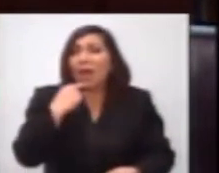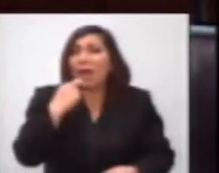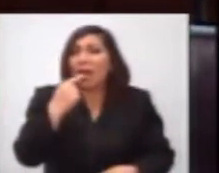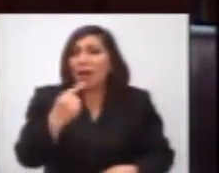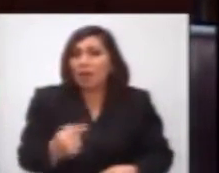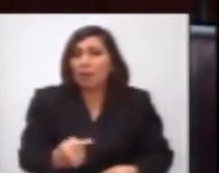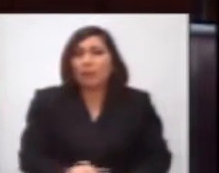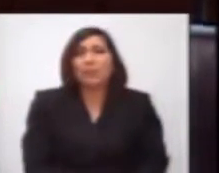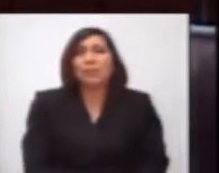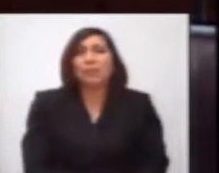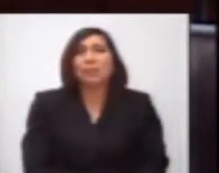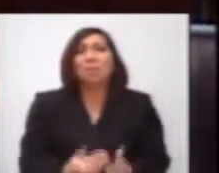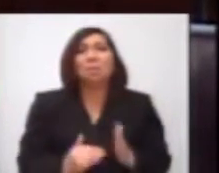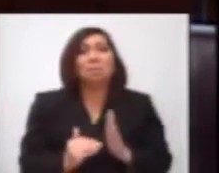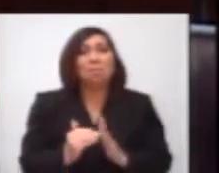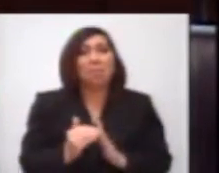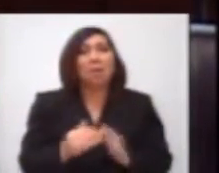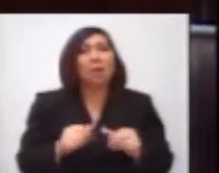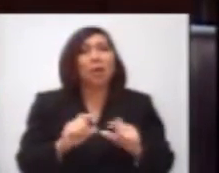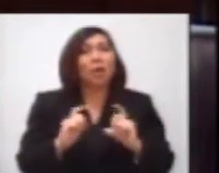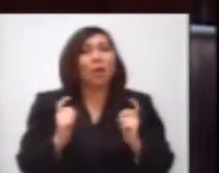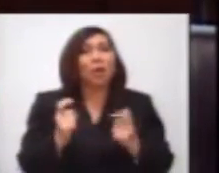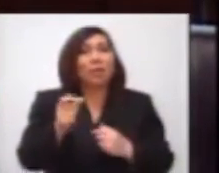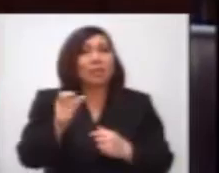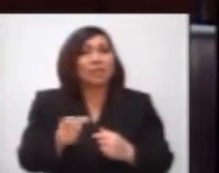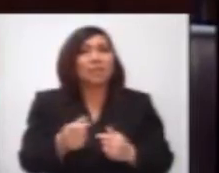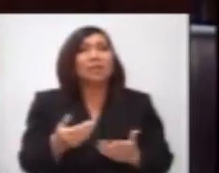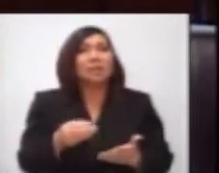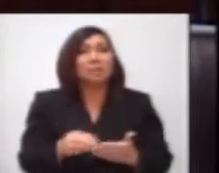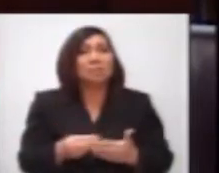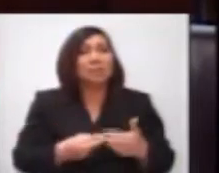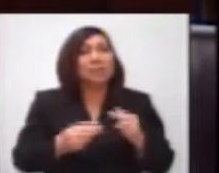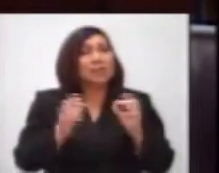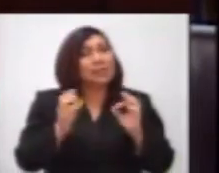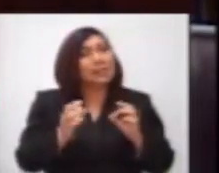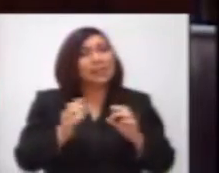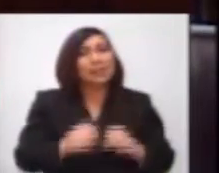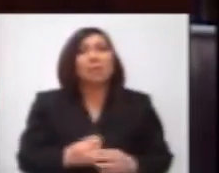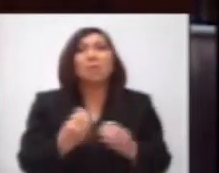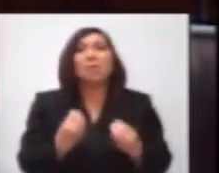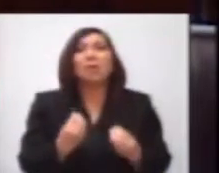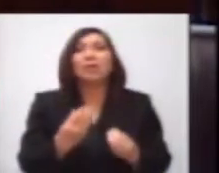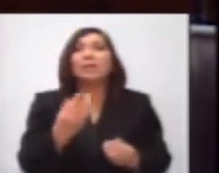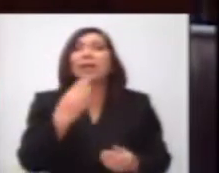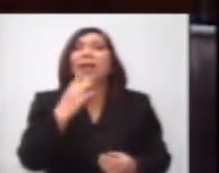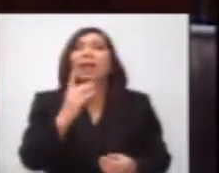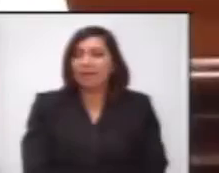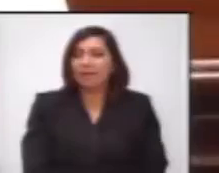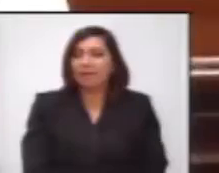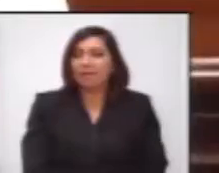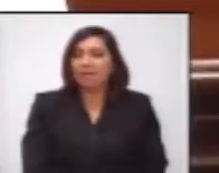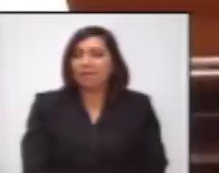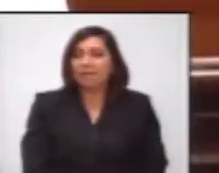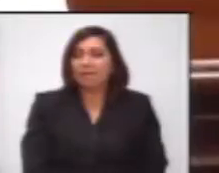abusando de su mayor número de parlamentarios, se los vamos a restaurar siempre, porque esa es la democracia.